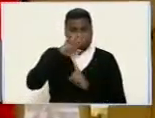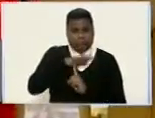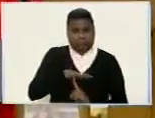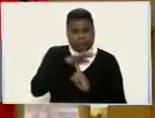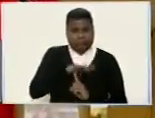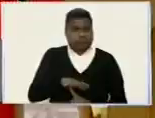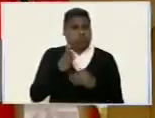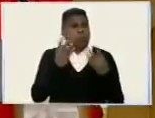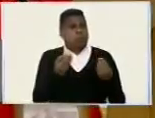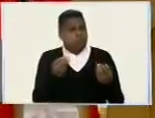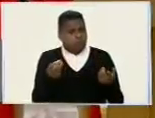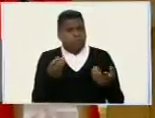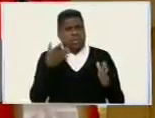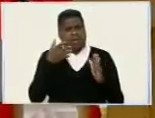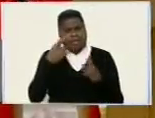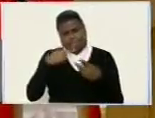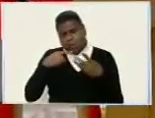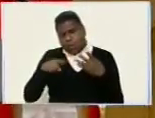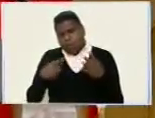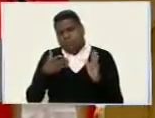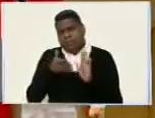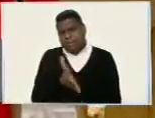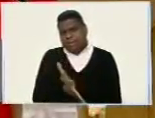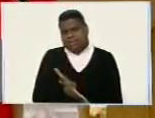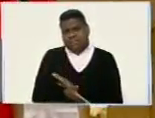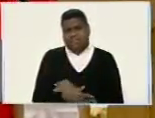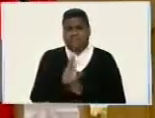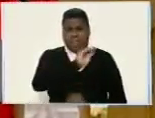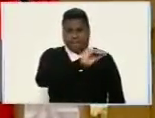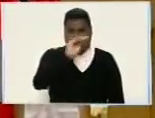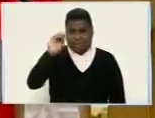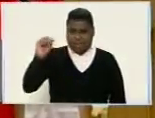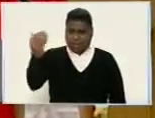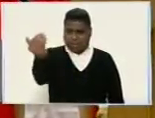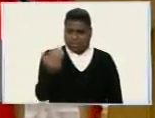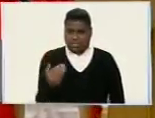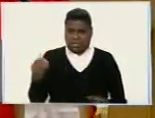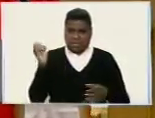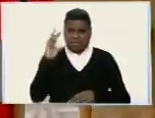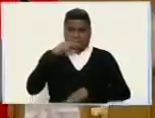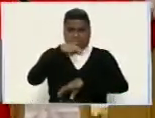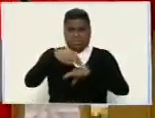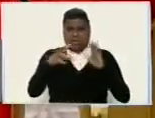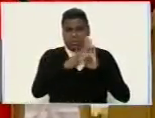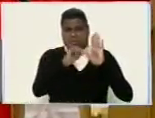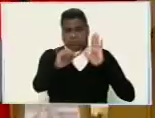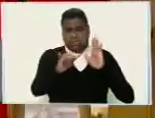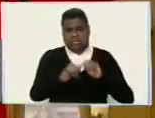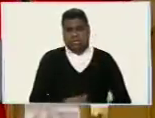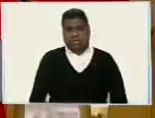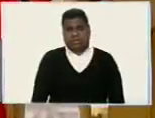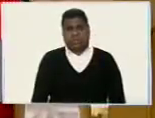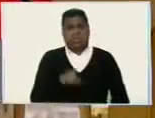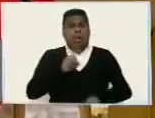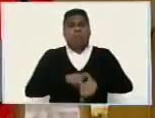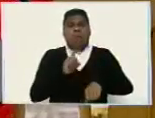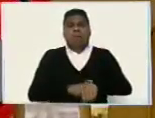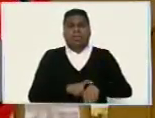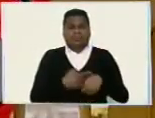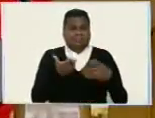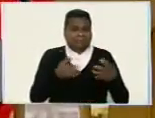a muchas encrucijadas. El llamado a esta Asamblea Nacional Constituyente fue en un momento de